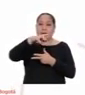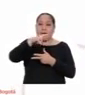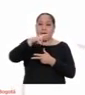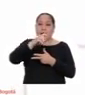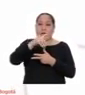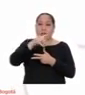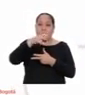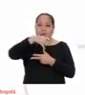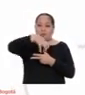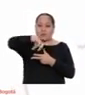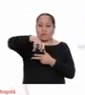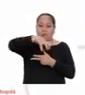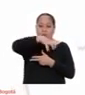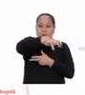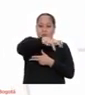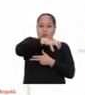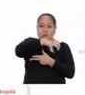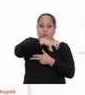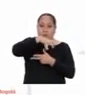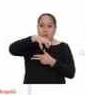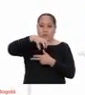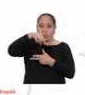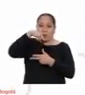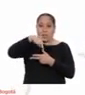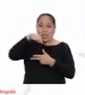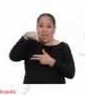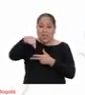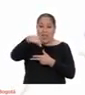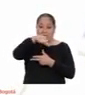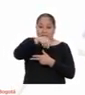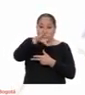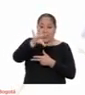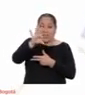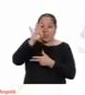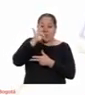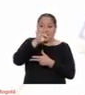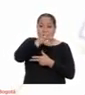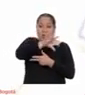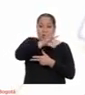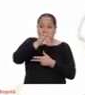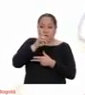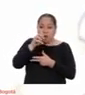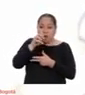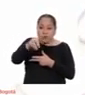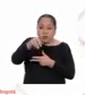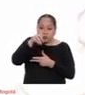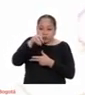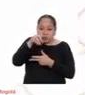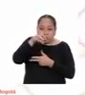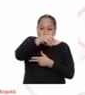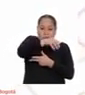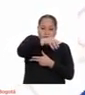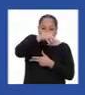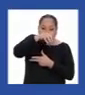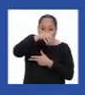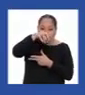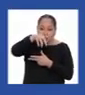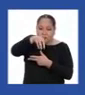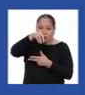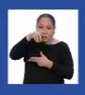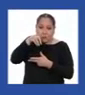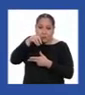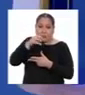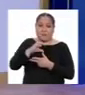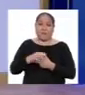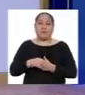grupos y de cada uno de ellos se selecciona una muestra aleatoria simple.